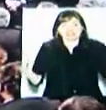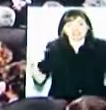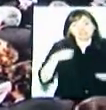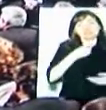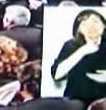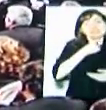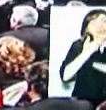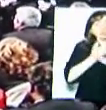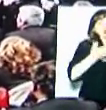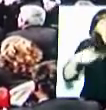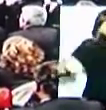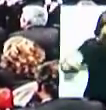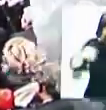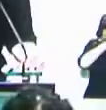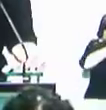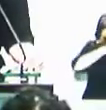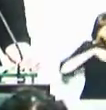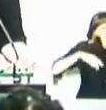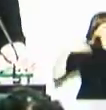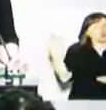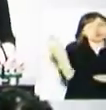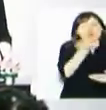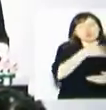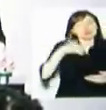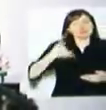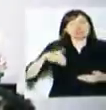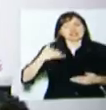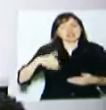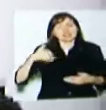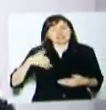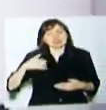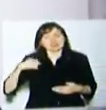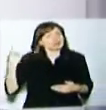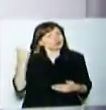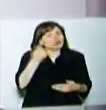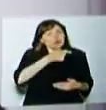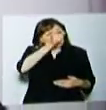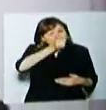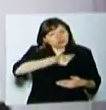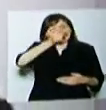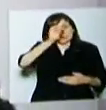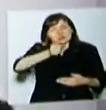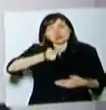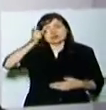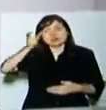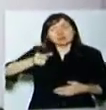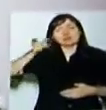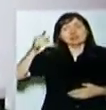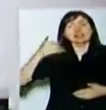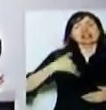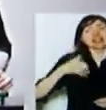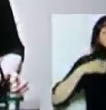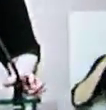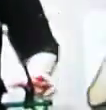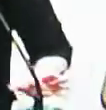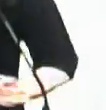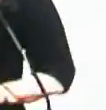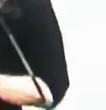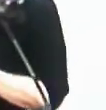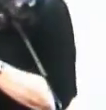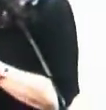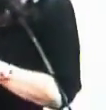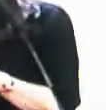profundamente a todos los argentinos, a todos aquellos argentinos que me ven y me dicen